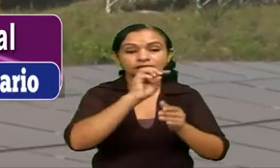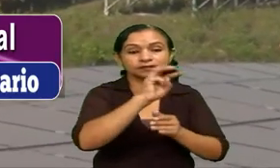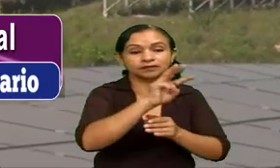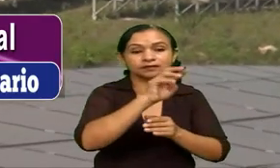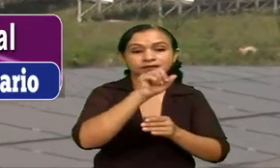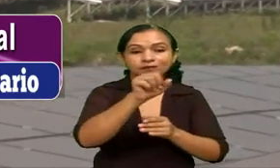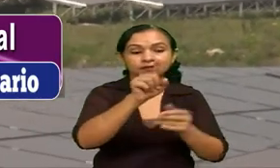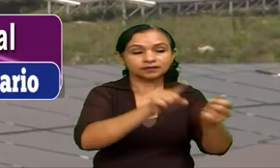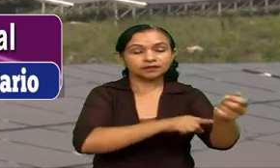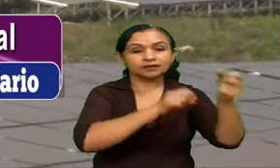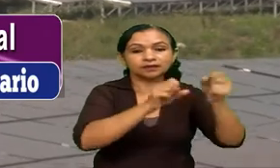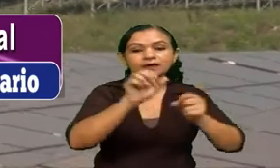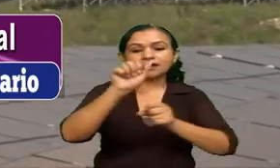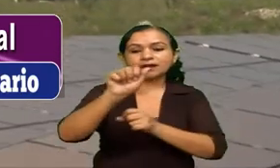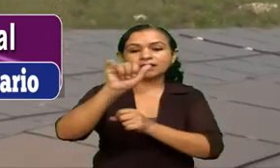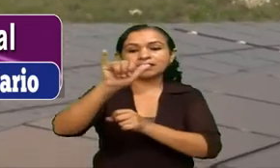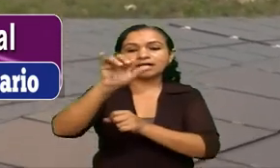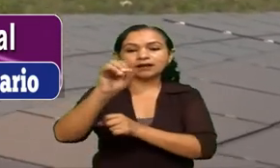hermanos en el Ayote,